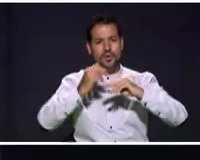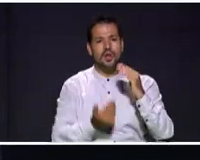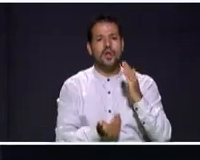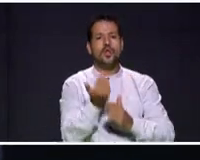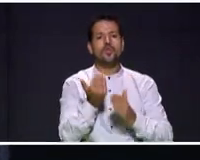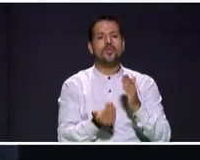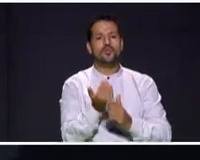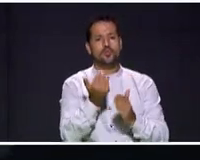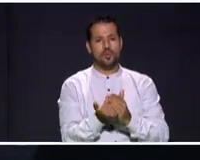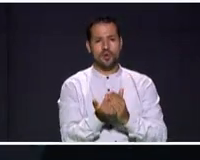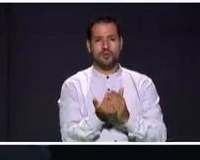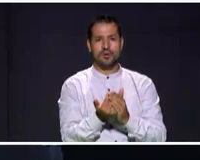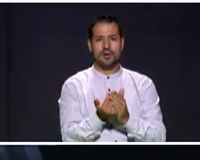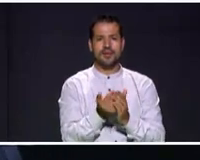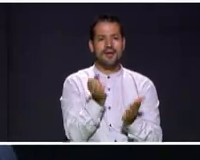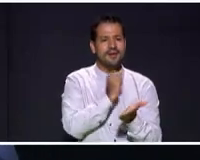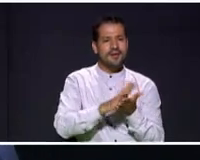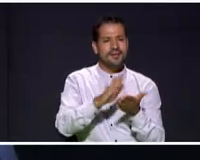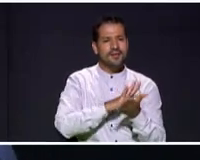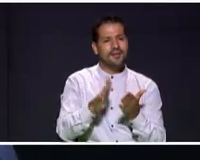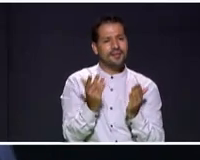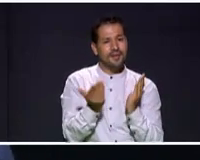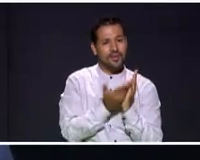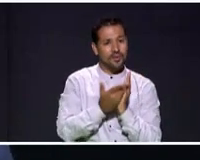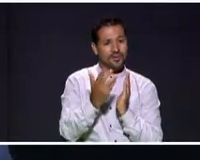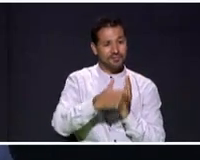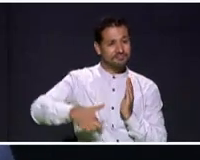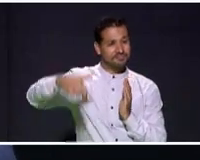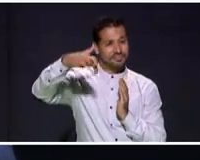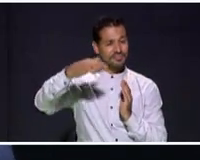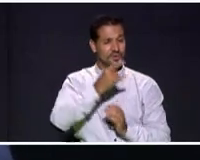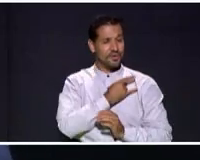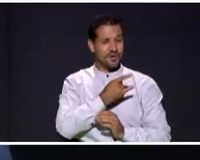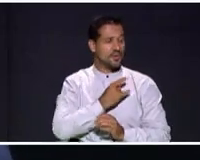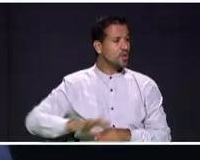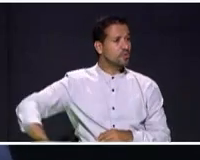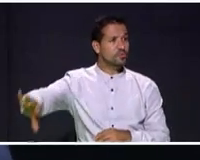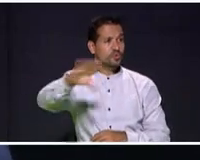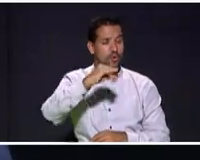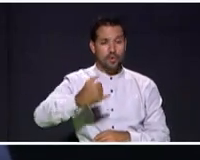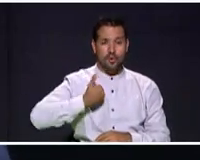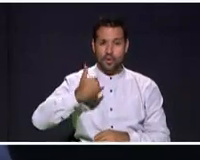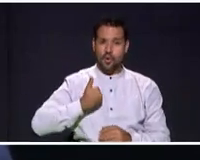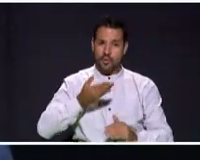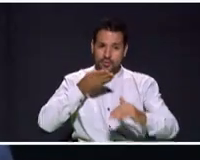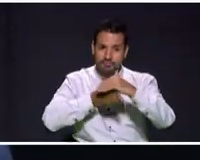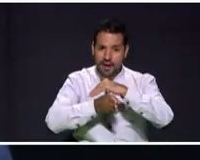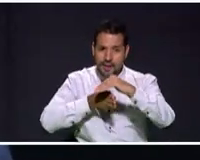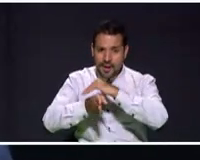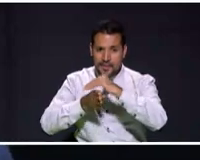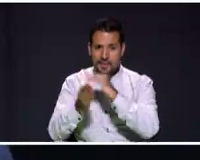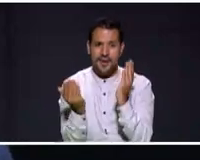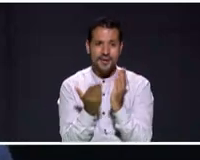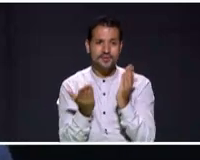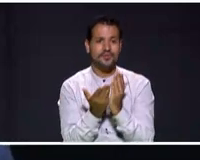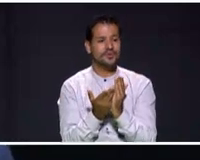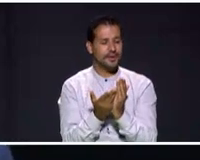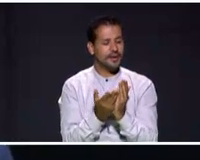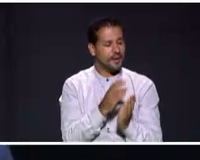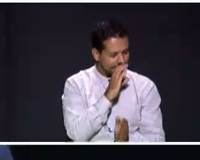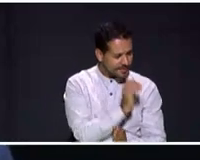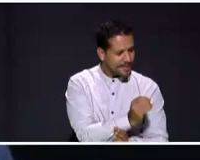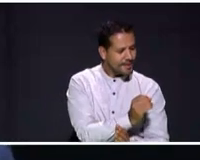educación superior y que no se quede ningún joven en antioquia sin la posibilidad de acceder a la educación superior apuesta para la niñez y